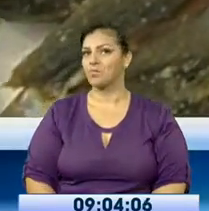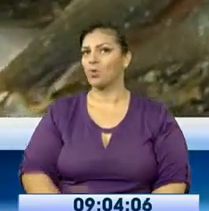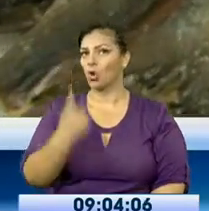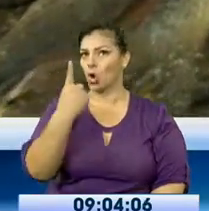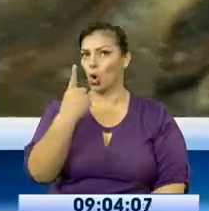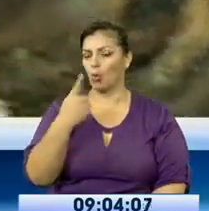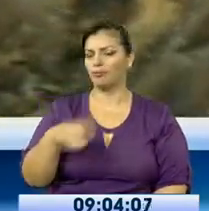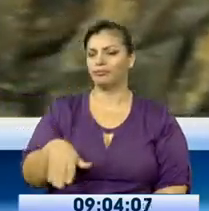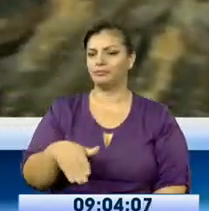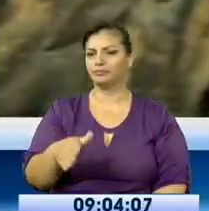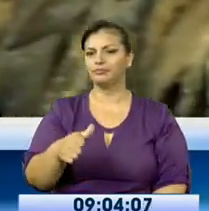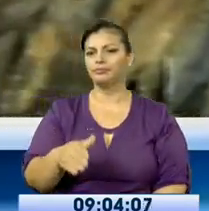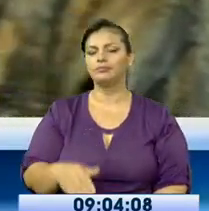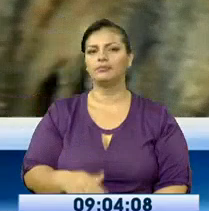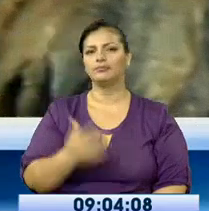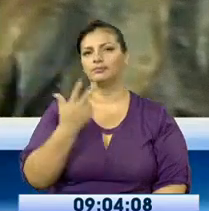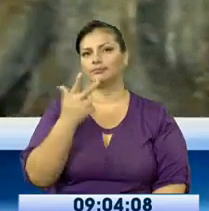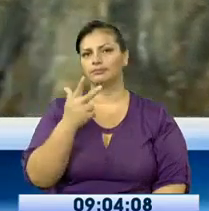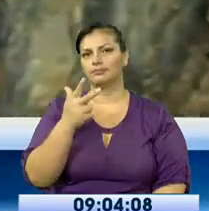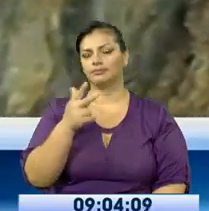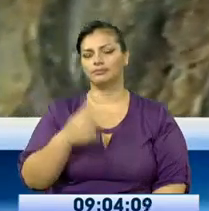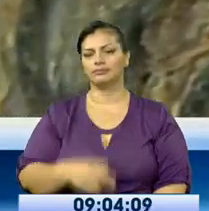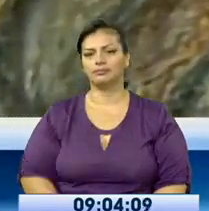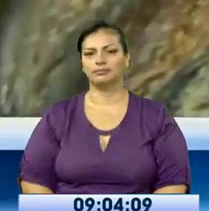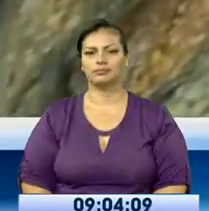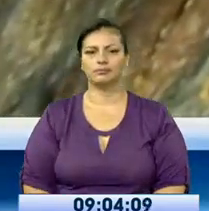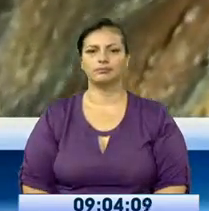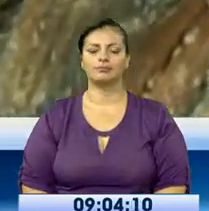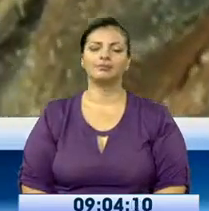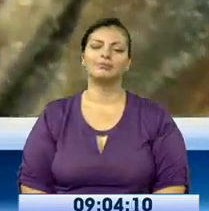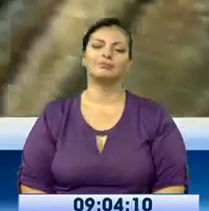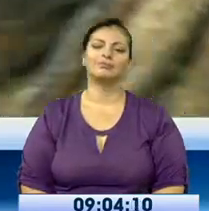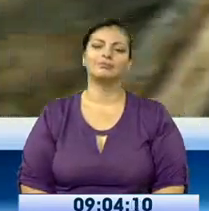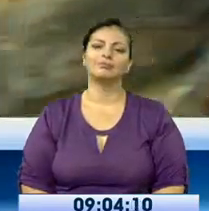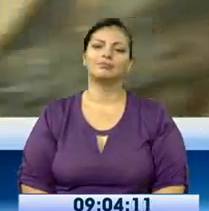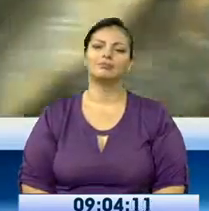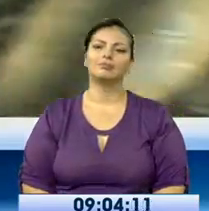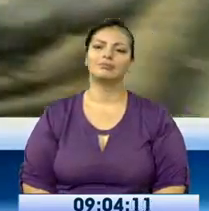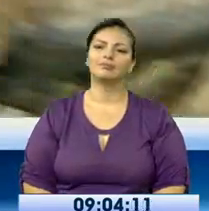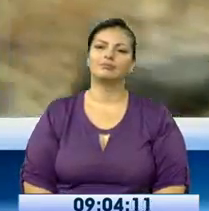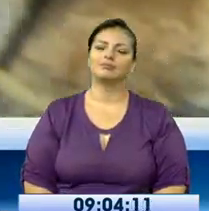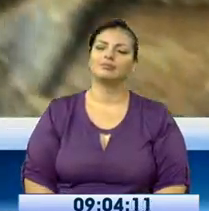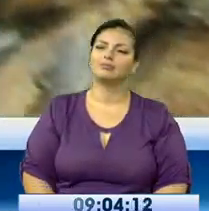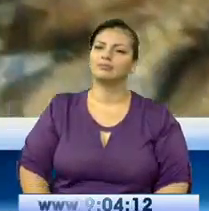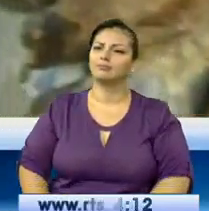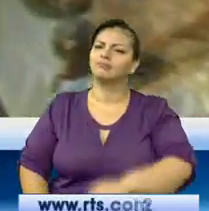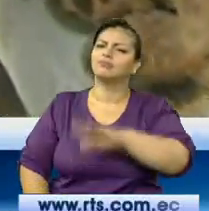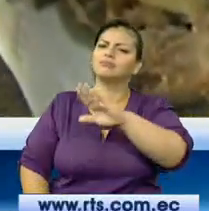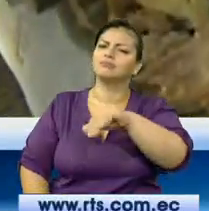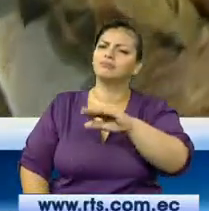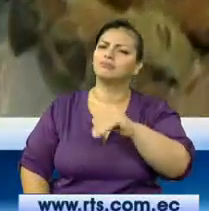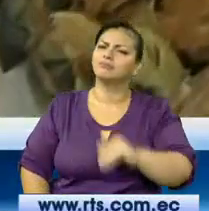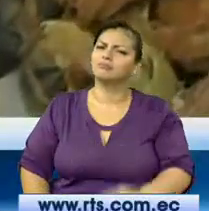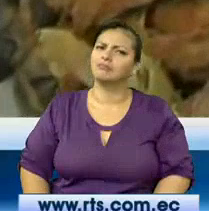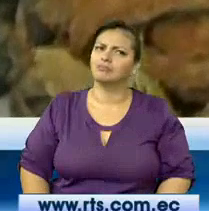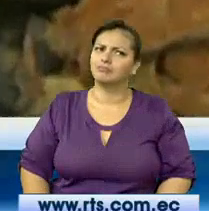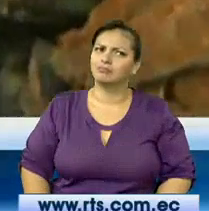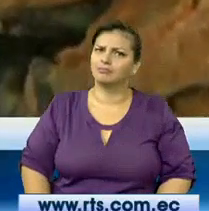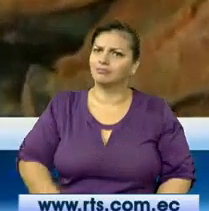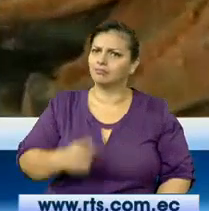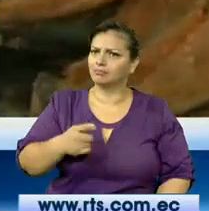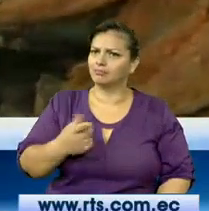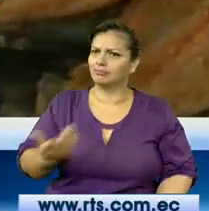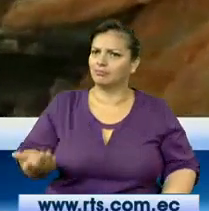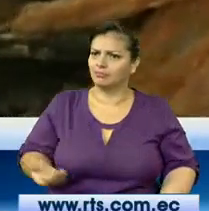la albacora una libra un pescadito un pescadito Oiga y por ejemplo la gente lleva n más creo que una librita de albacora No creo que lleven Más o más